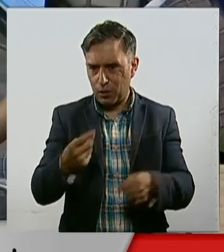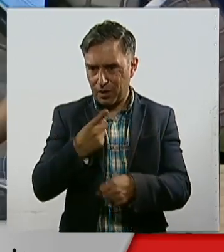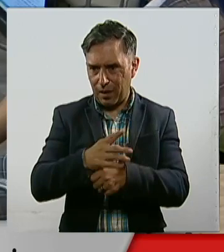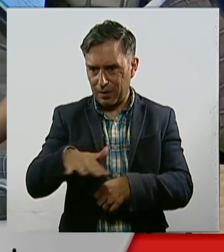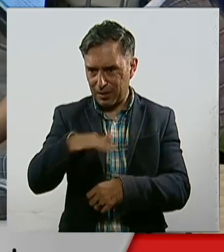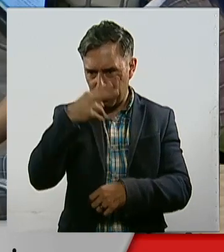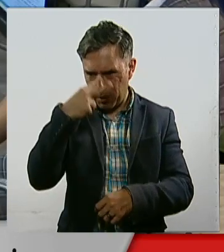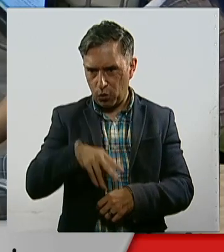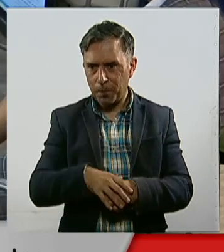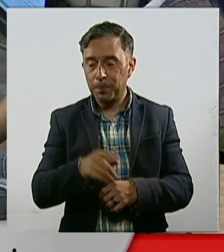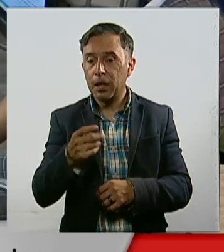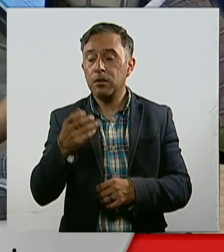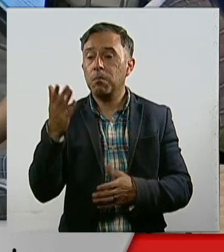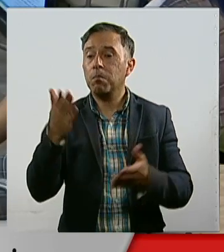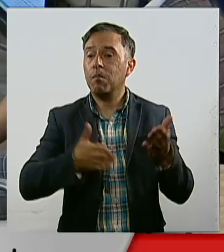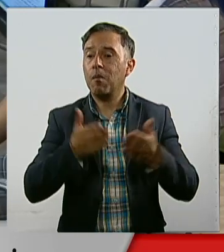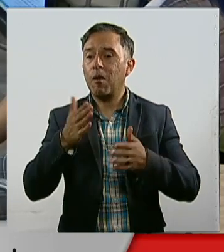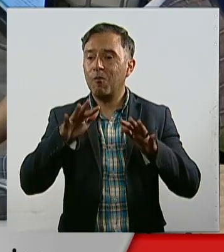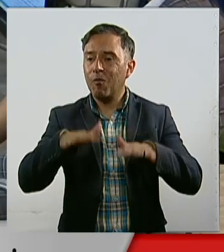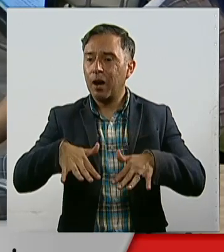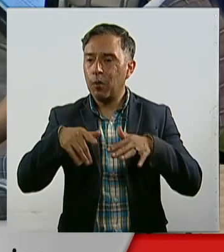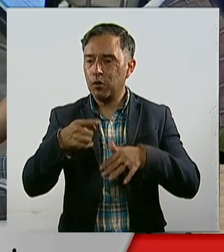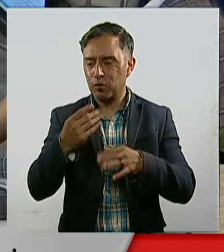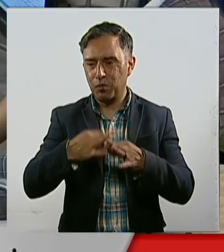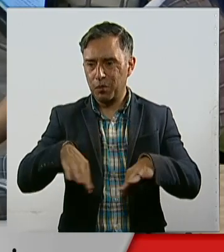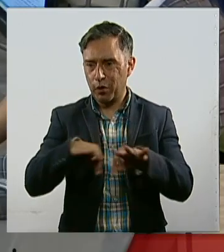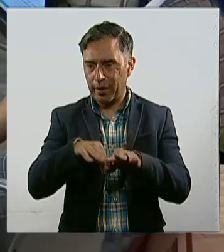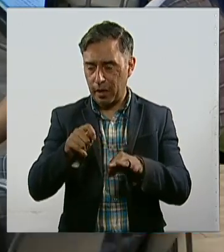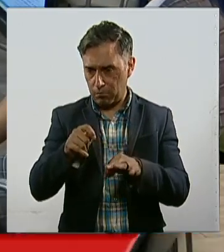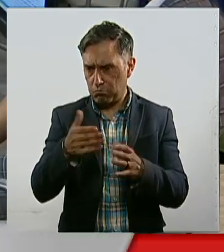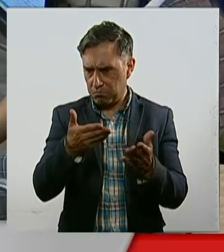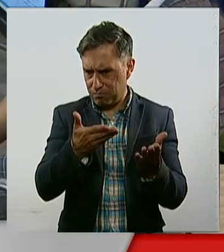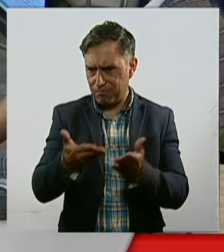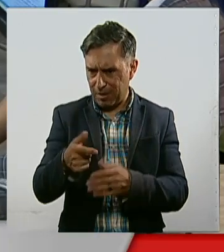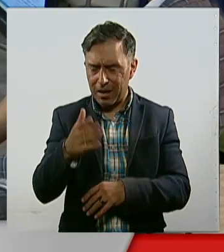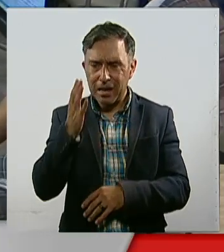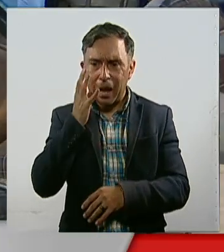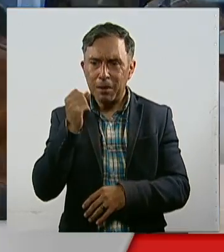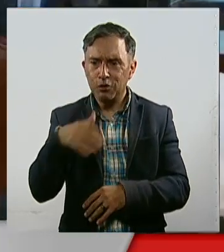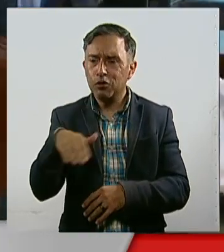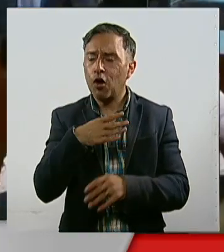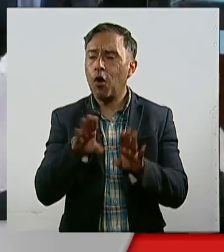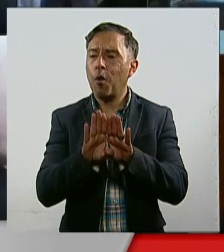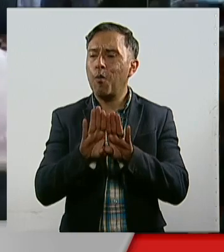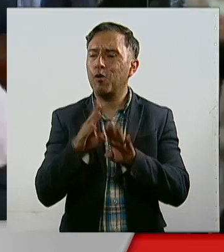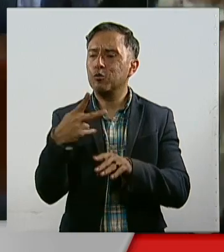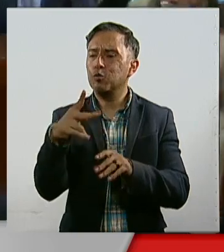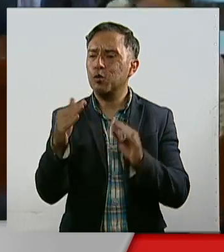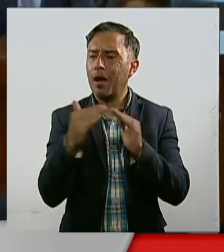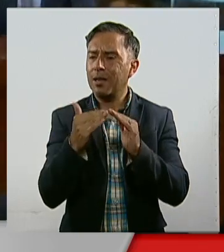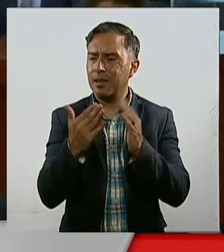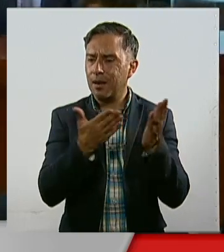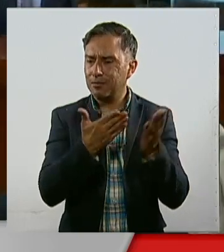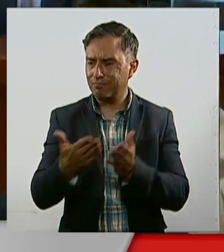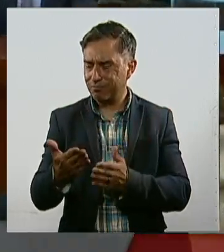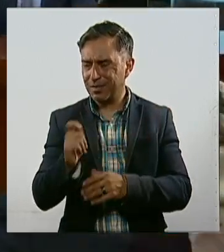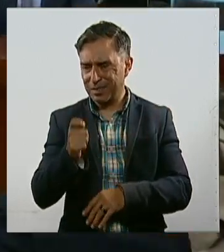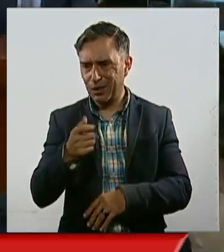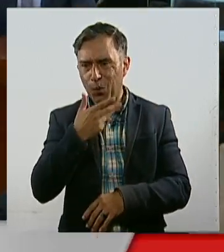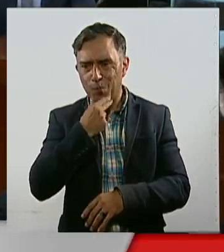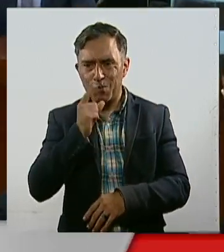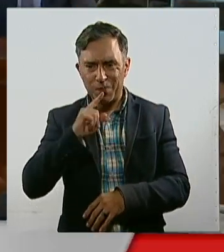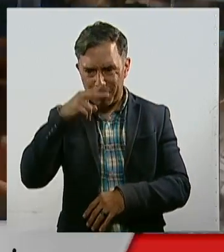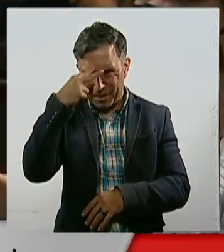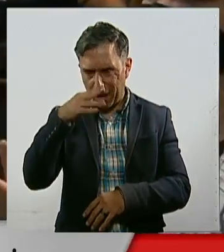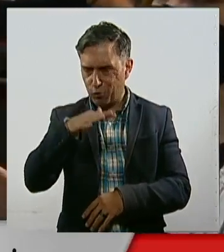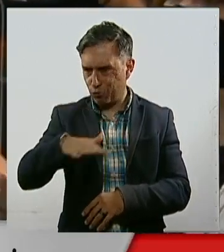muy importante este encuentro reiterarles que están en su casa del senado y la república es el espacio de las y los mexicanos